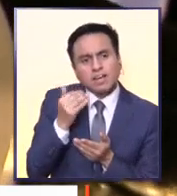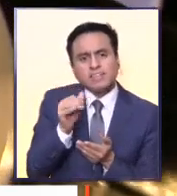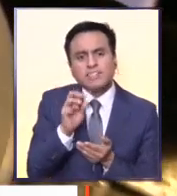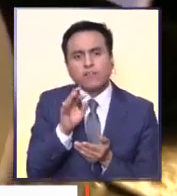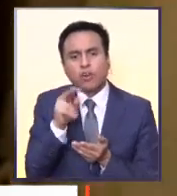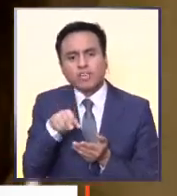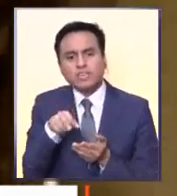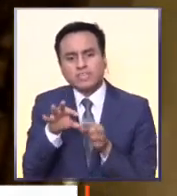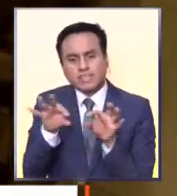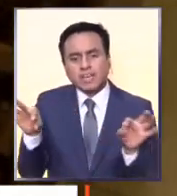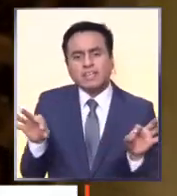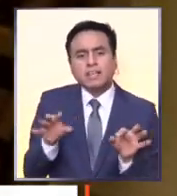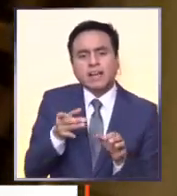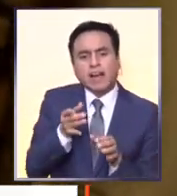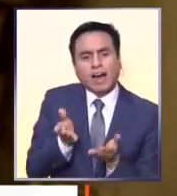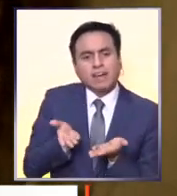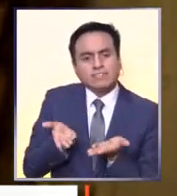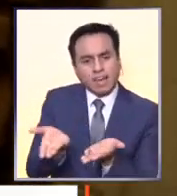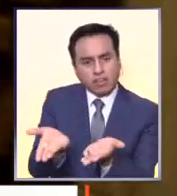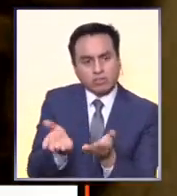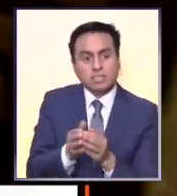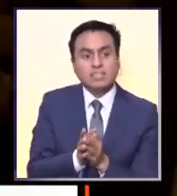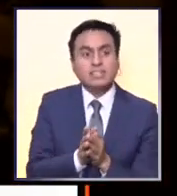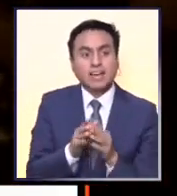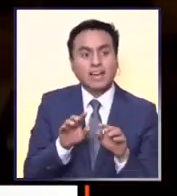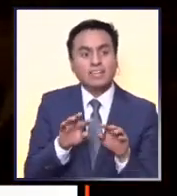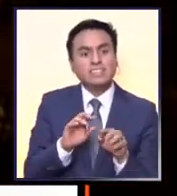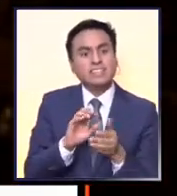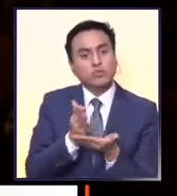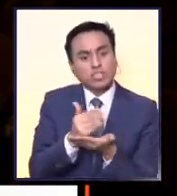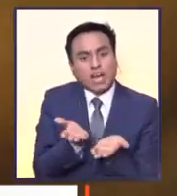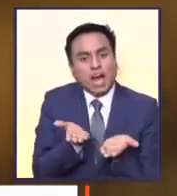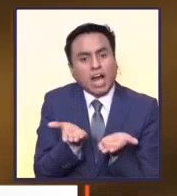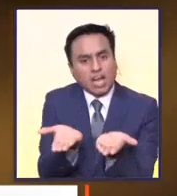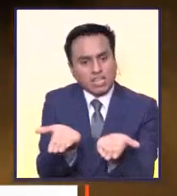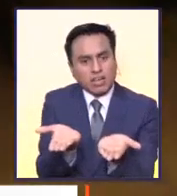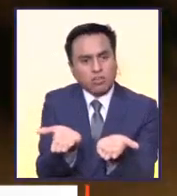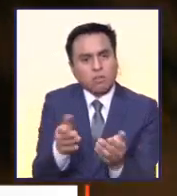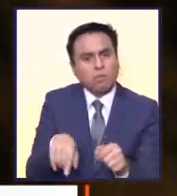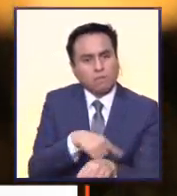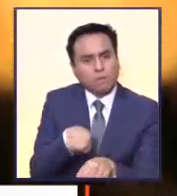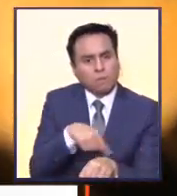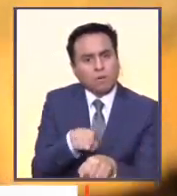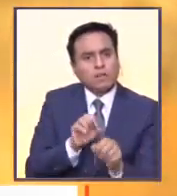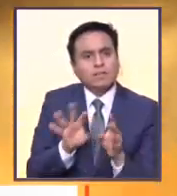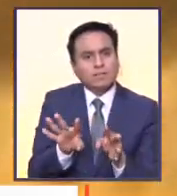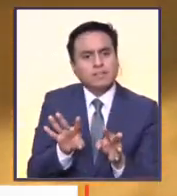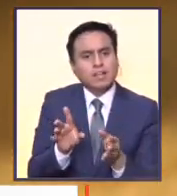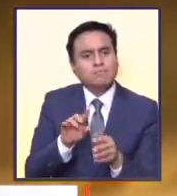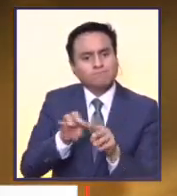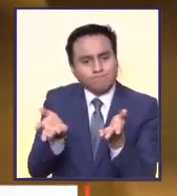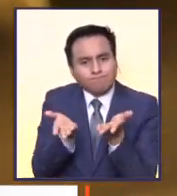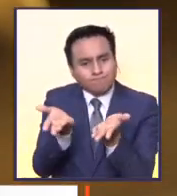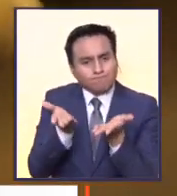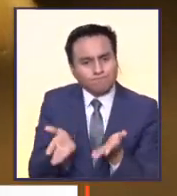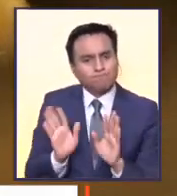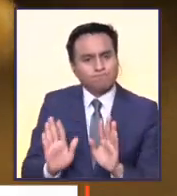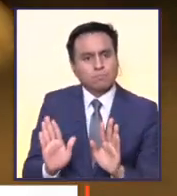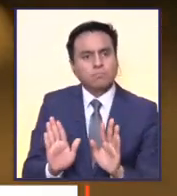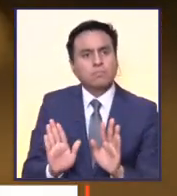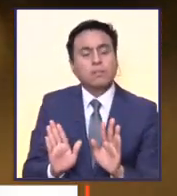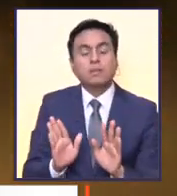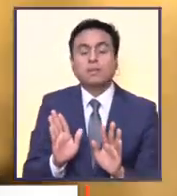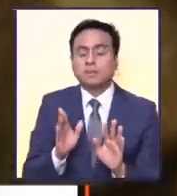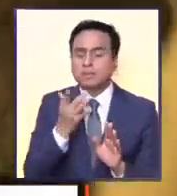las brasas. Estas cebollitas las dejan asando durante varias horas en el gran asador que tienen en La Salvación. Es un plato